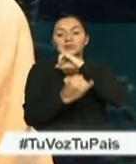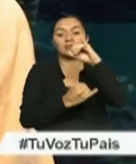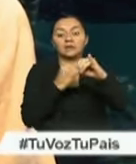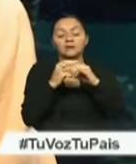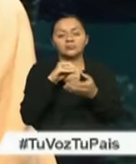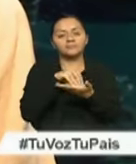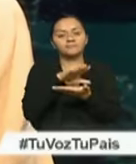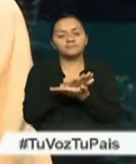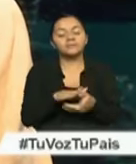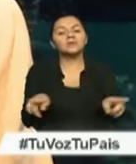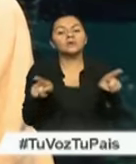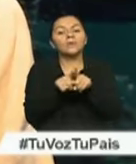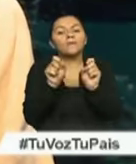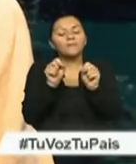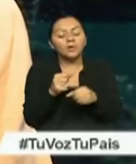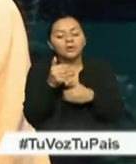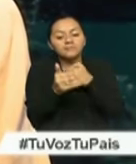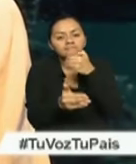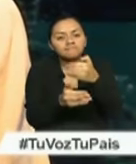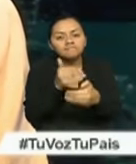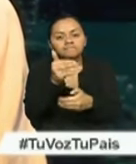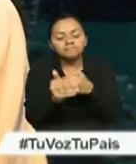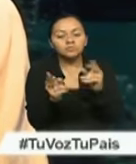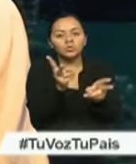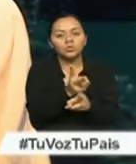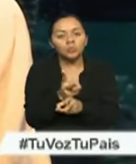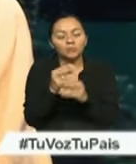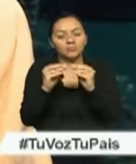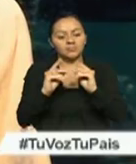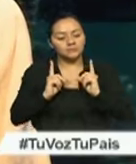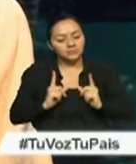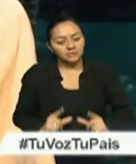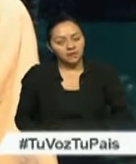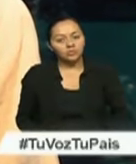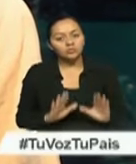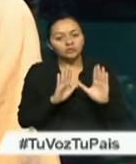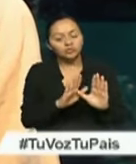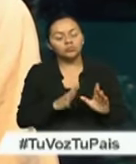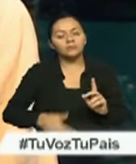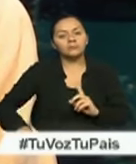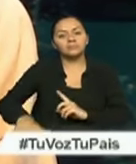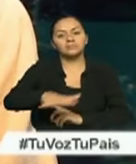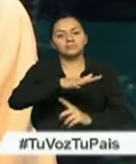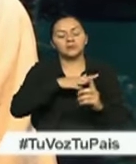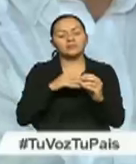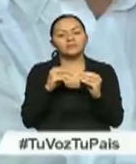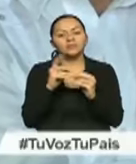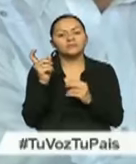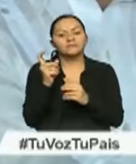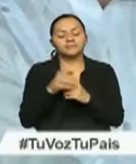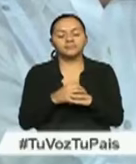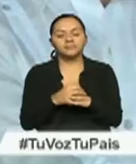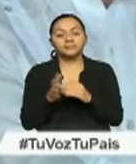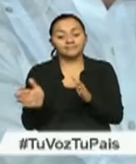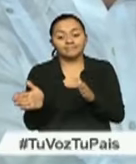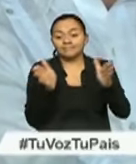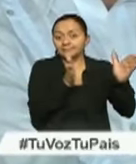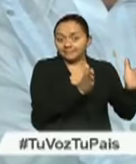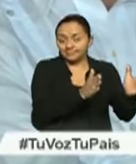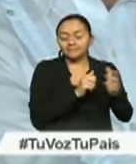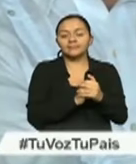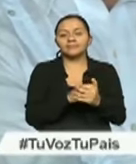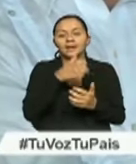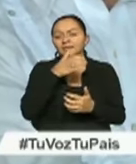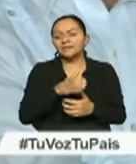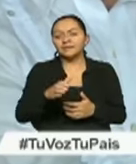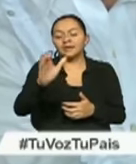internacionalmente para poder cuidar la salud de ese mar que tanto nos da. De su parte, el